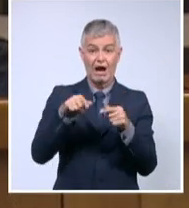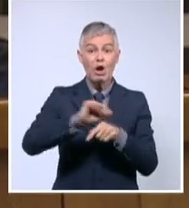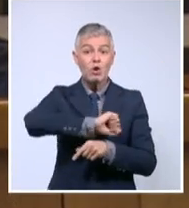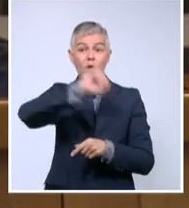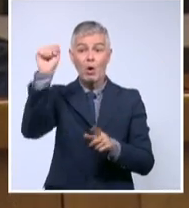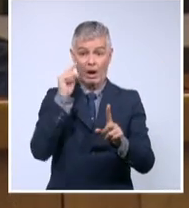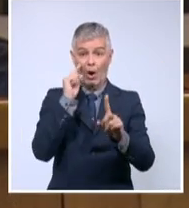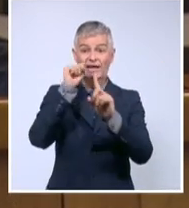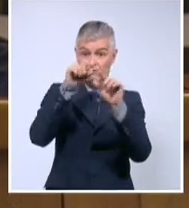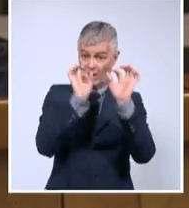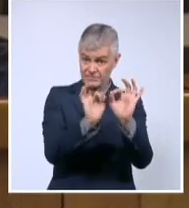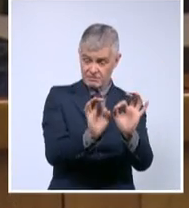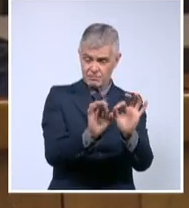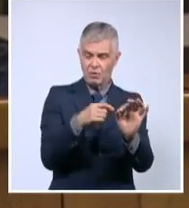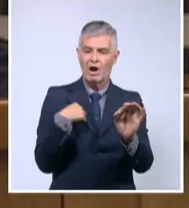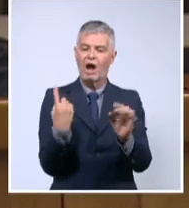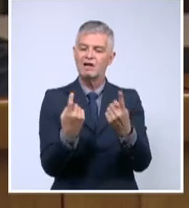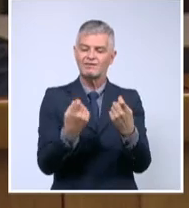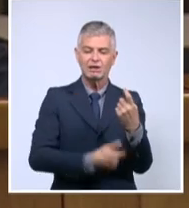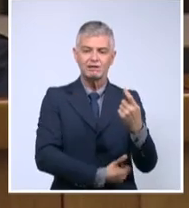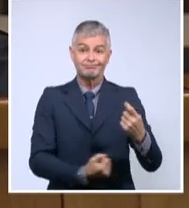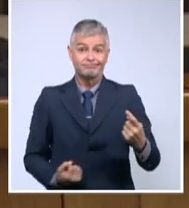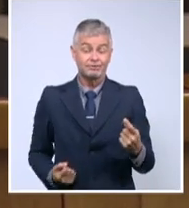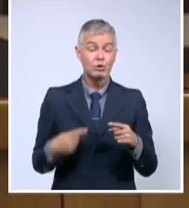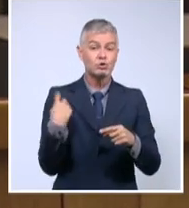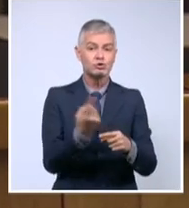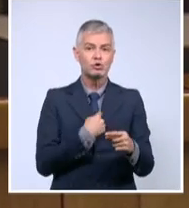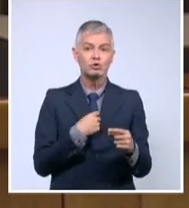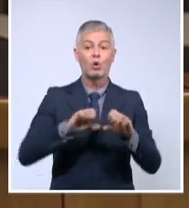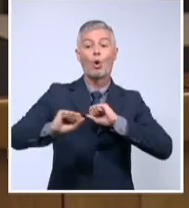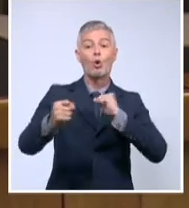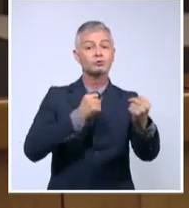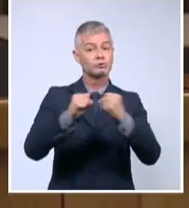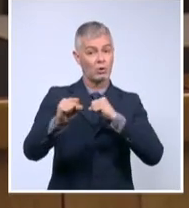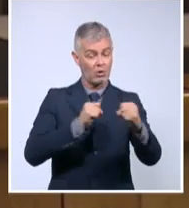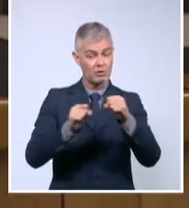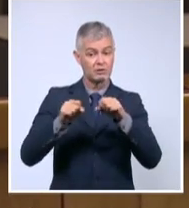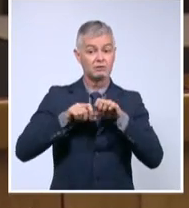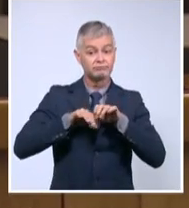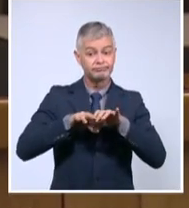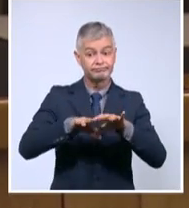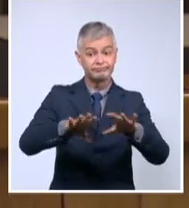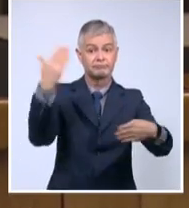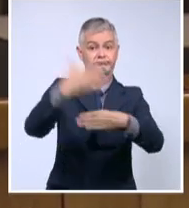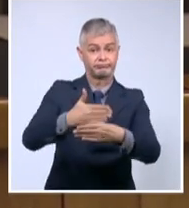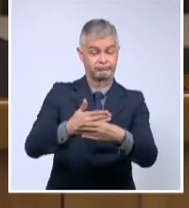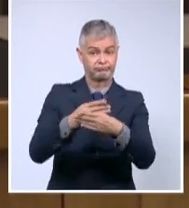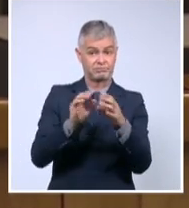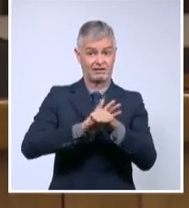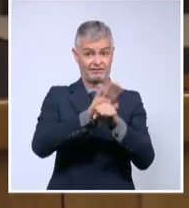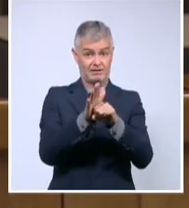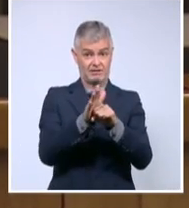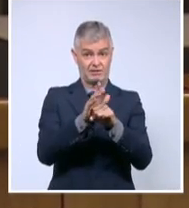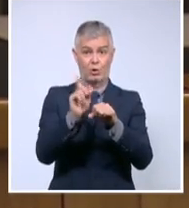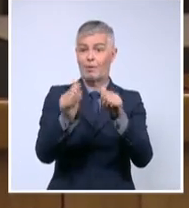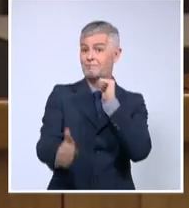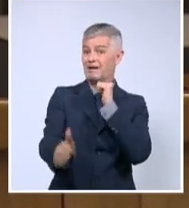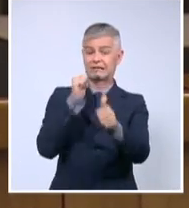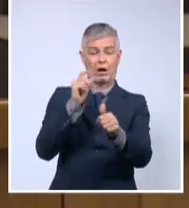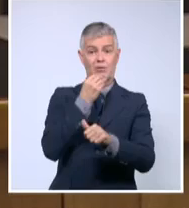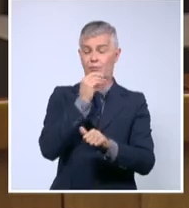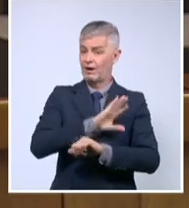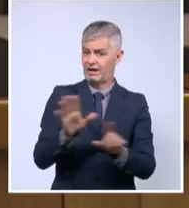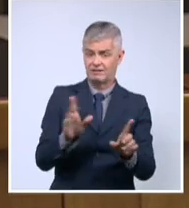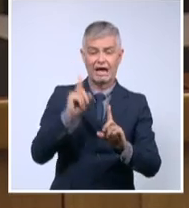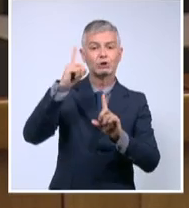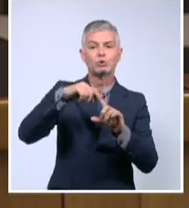de nosotros mantener el control de la COVID-19 en función de no enfrentar retrocesos en la apertura que ya hemos iniciado en el turismo y en